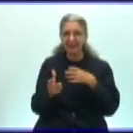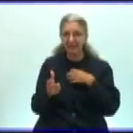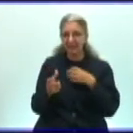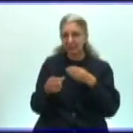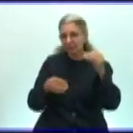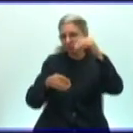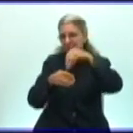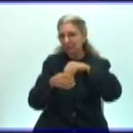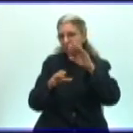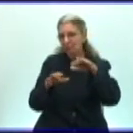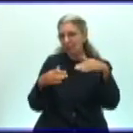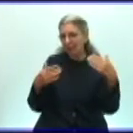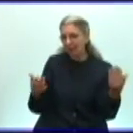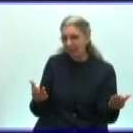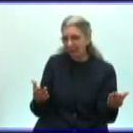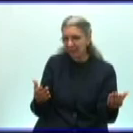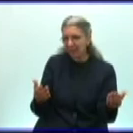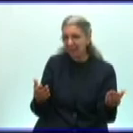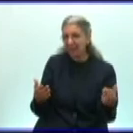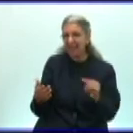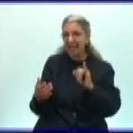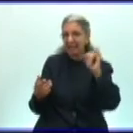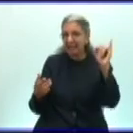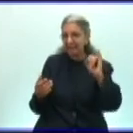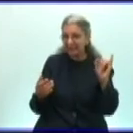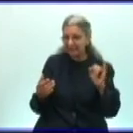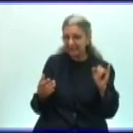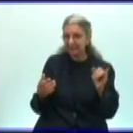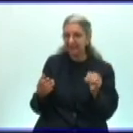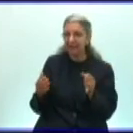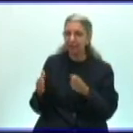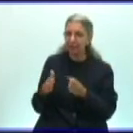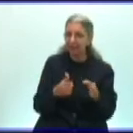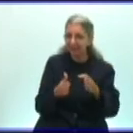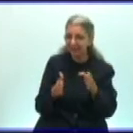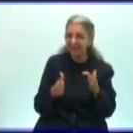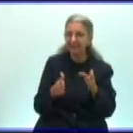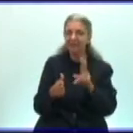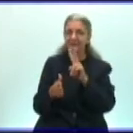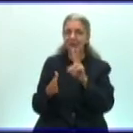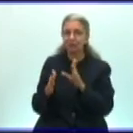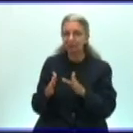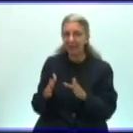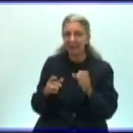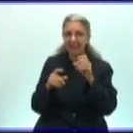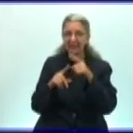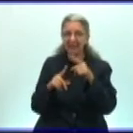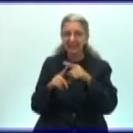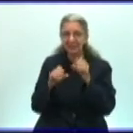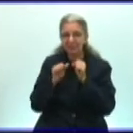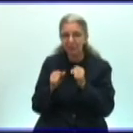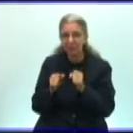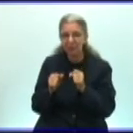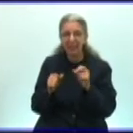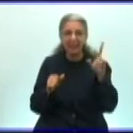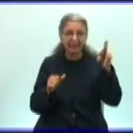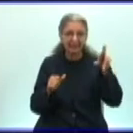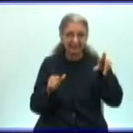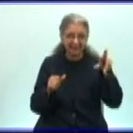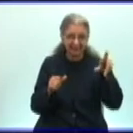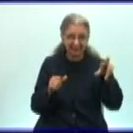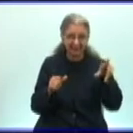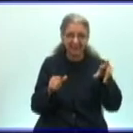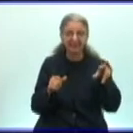la intensidad o intensidad de corriente, el voltaje o tensión, la resistencia eléctrica y